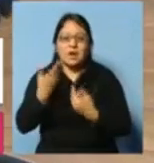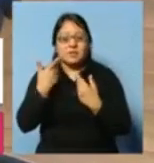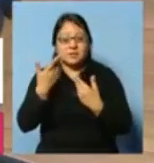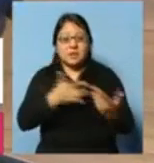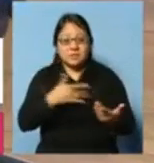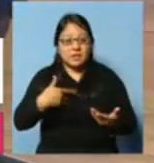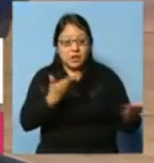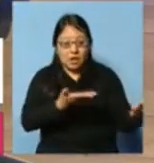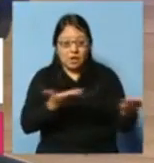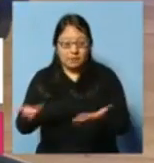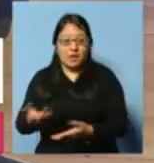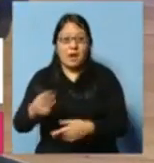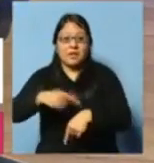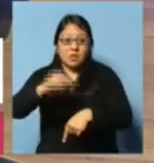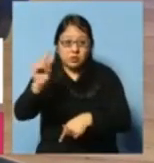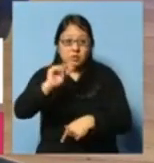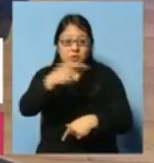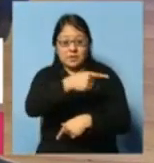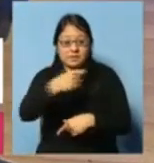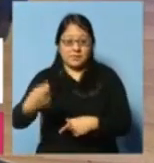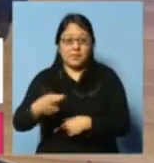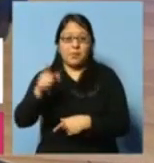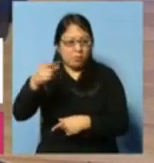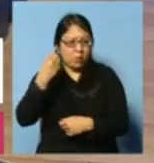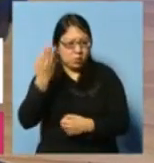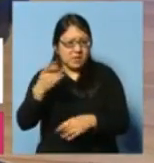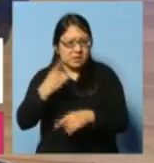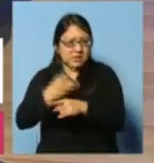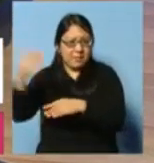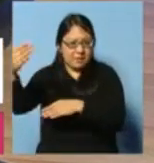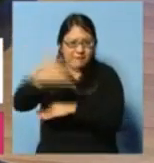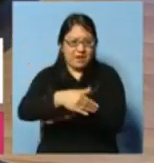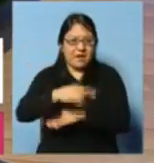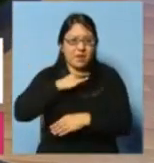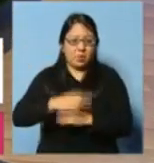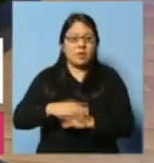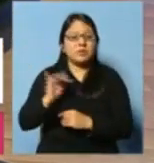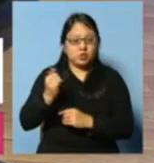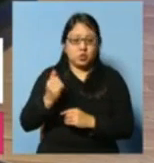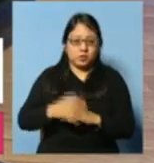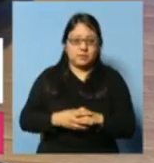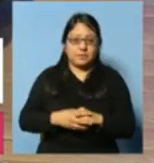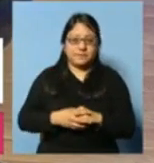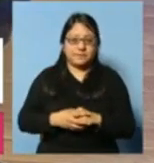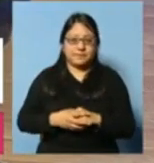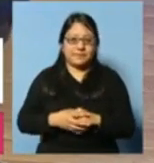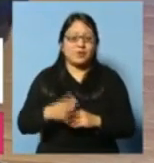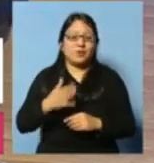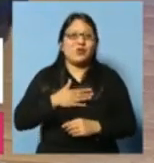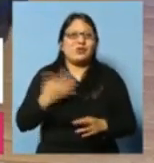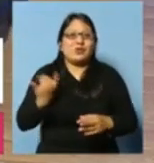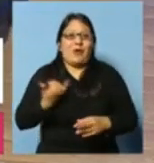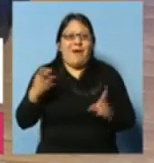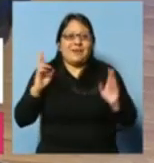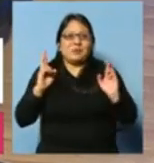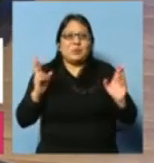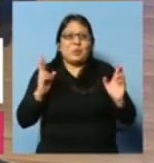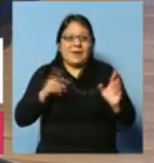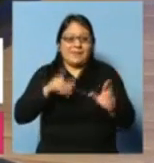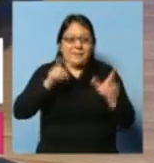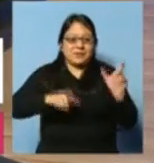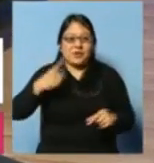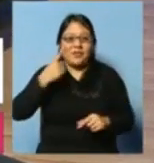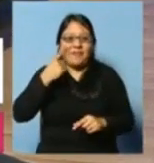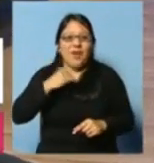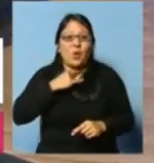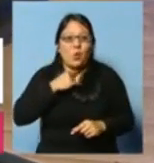siempre hace dentro de pocas semanas porque usted recorre siempre esta parte del país no así es somos unos afortunados los jujeños tenemos ahí